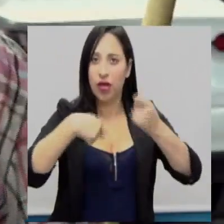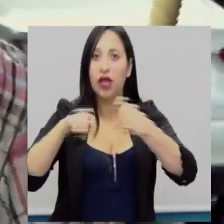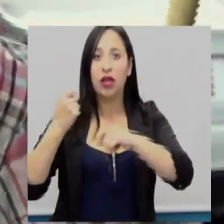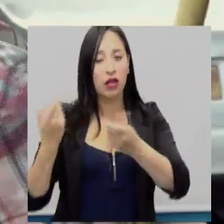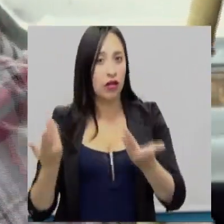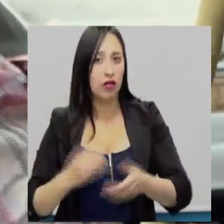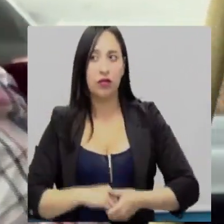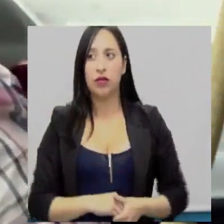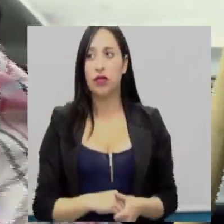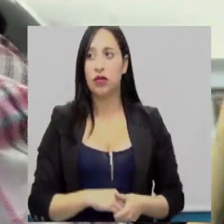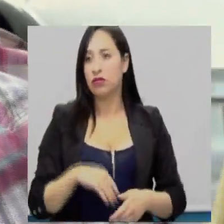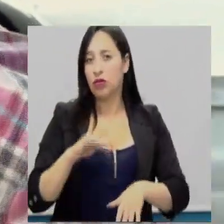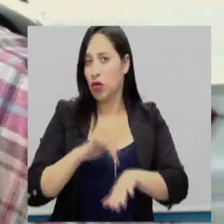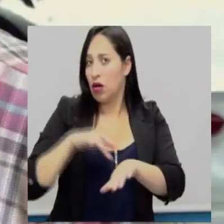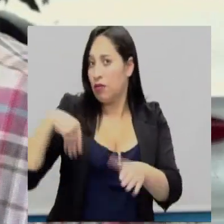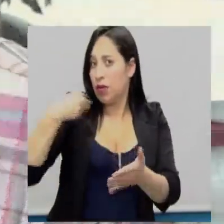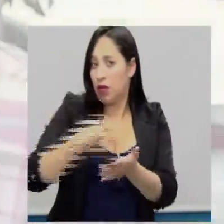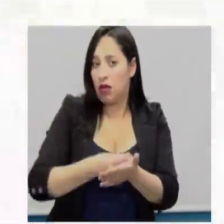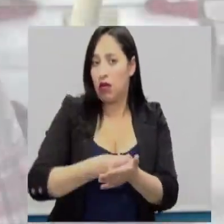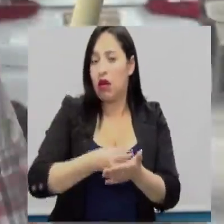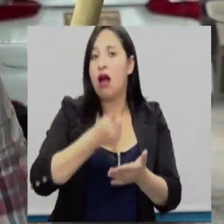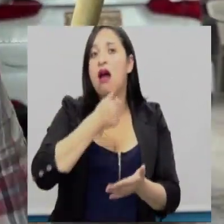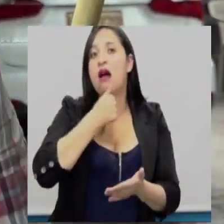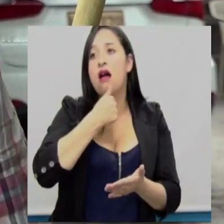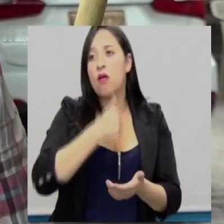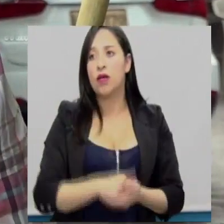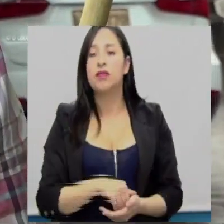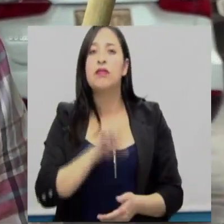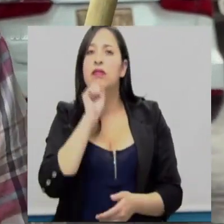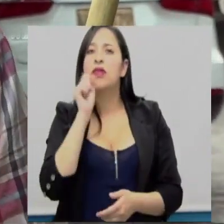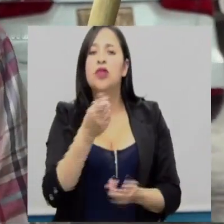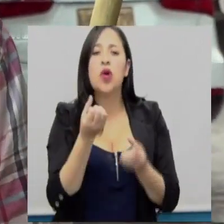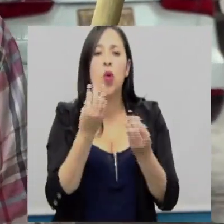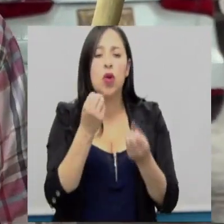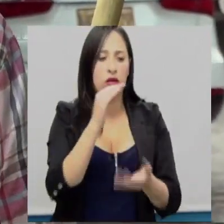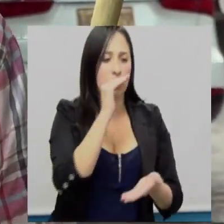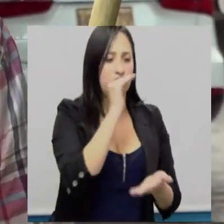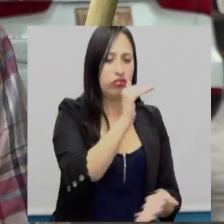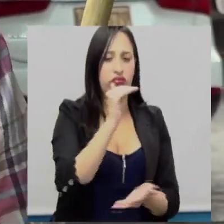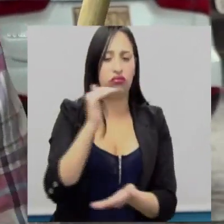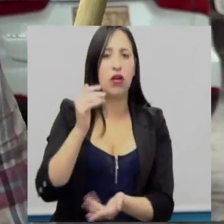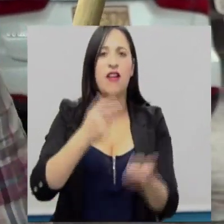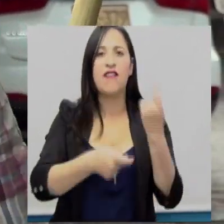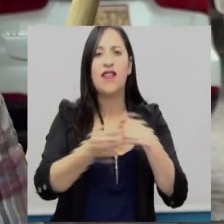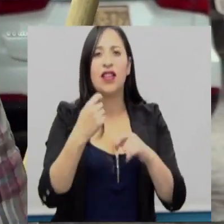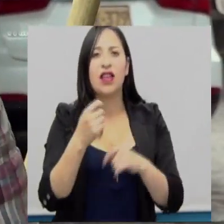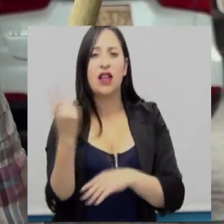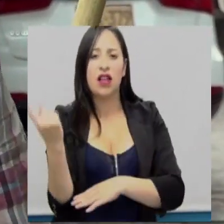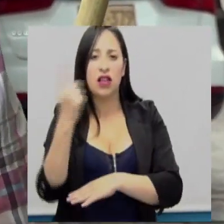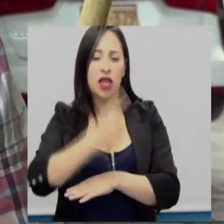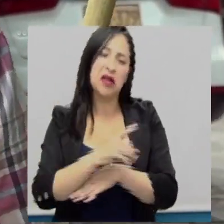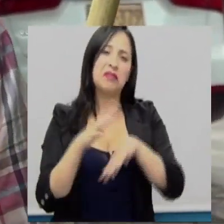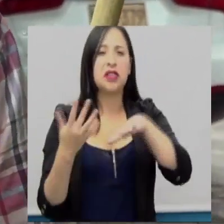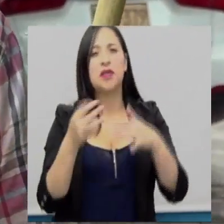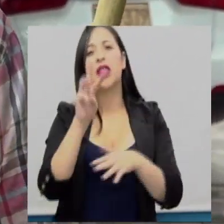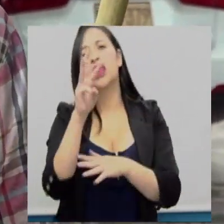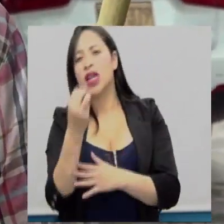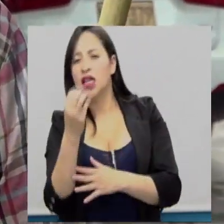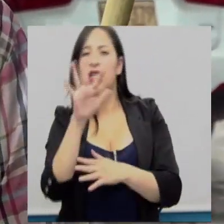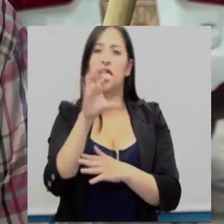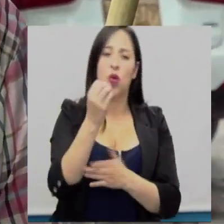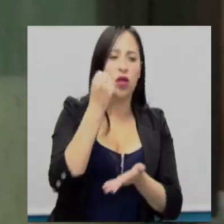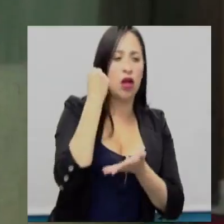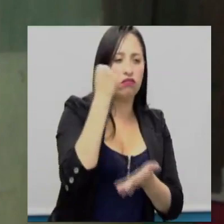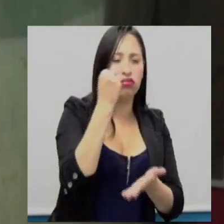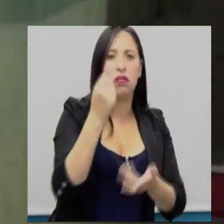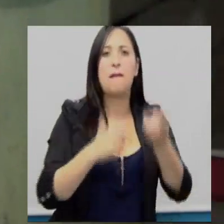100 pesos el agua y el servicio para acá, para la casa. ¿Cuántas pimpinas puede llegar a vender en el día? No, como aquí por ahí unas 30, 50